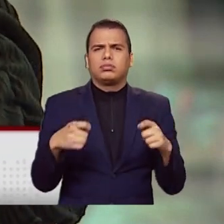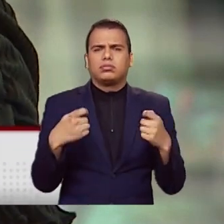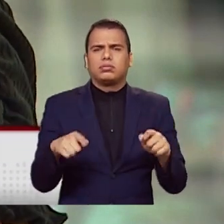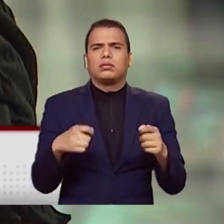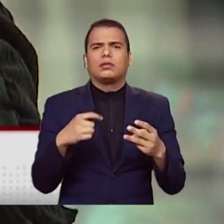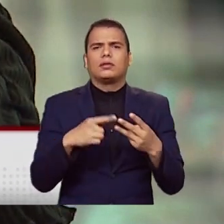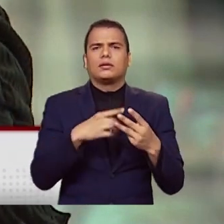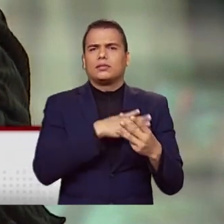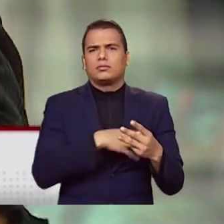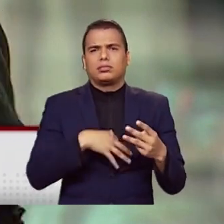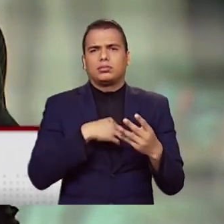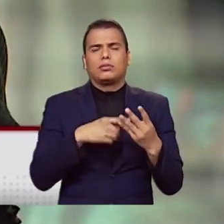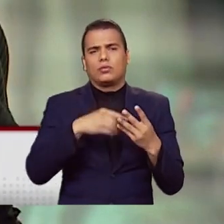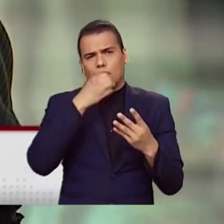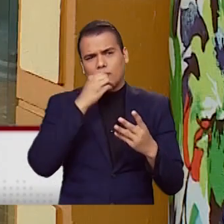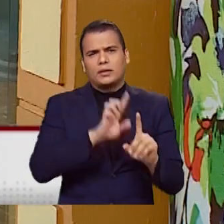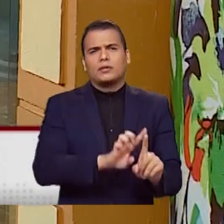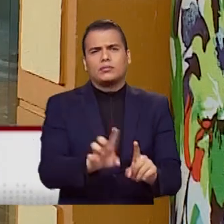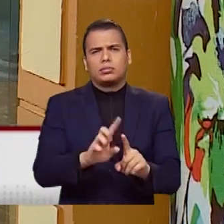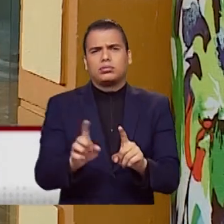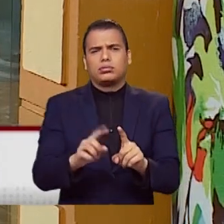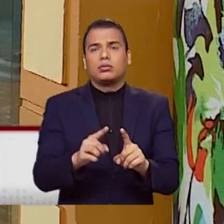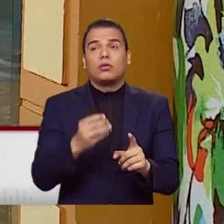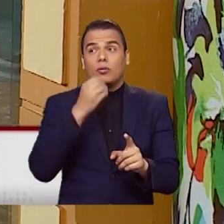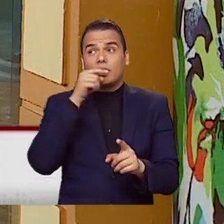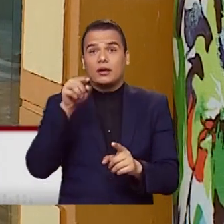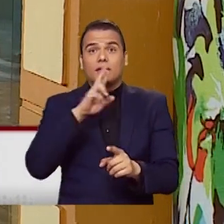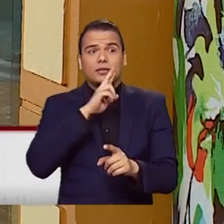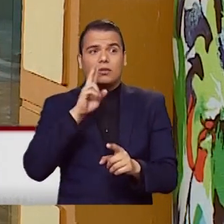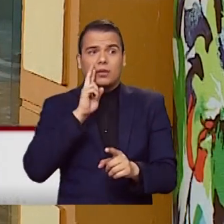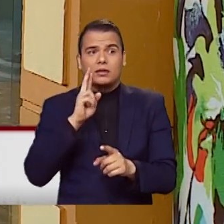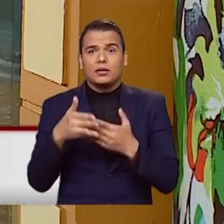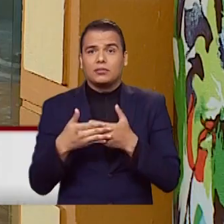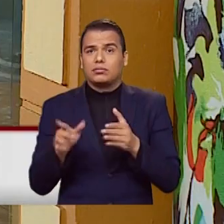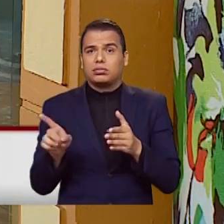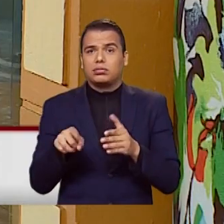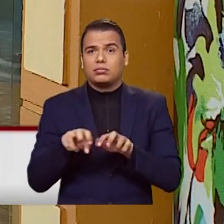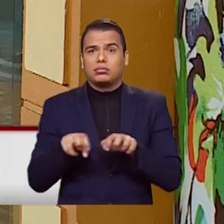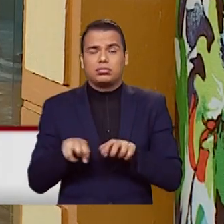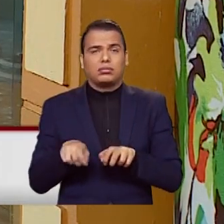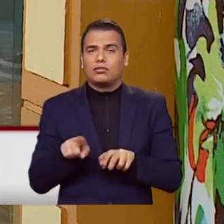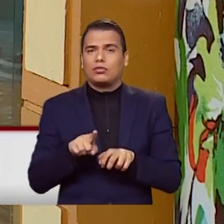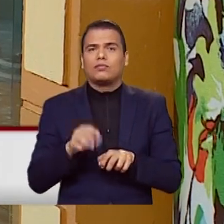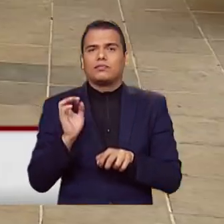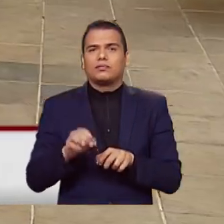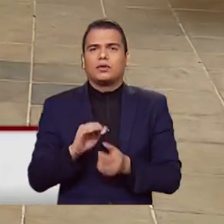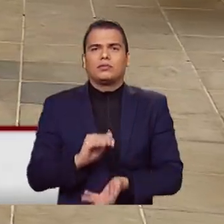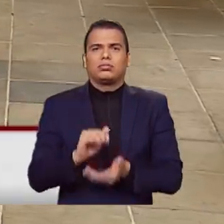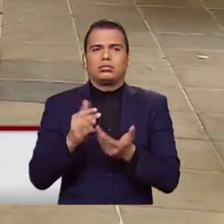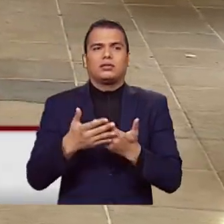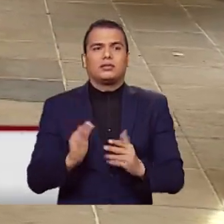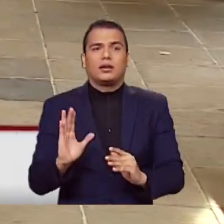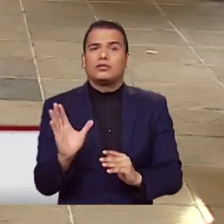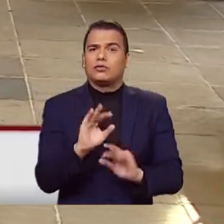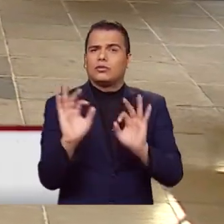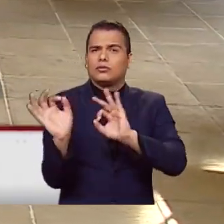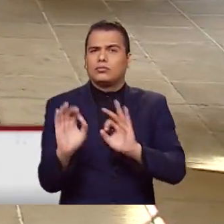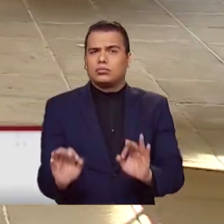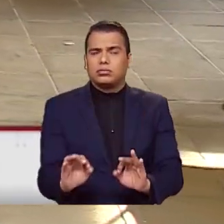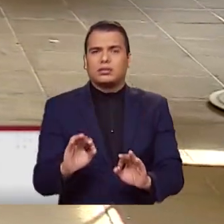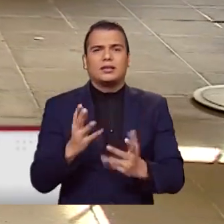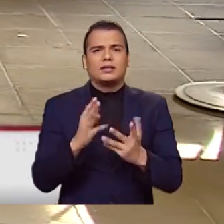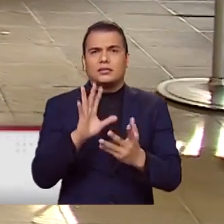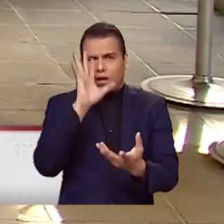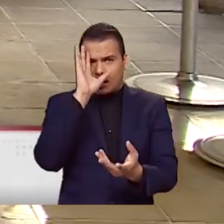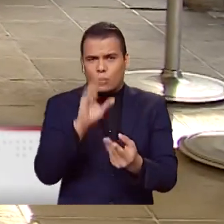accesorios, alimentos, todos para llevar. Y es que Cali y sus 17 centros comerciales se prepararon y hasta firmaron un pacto